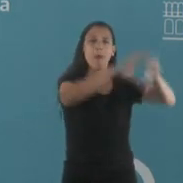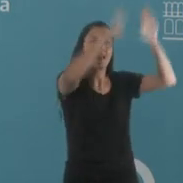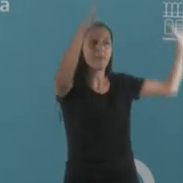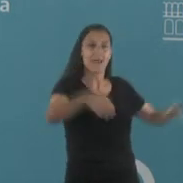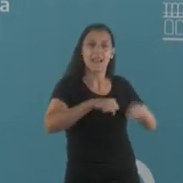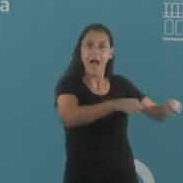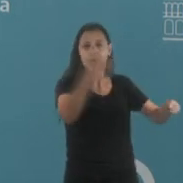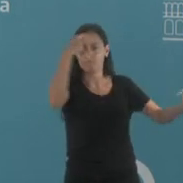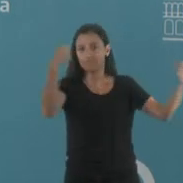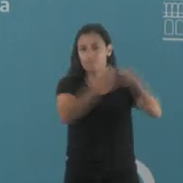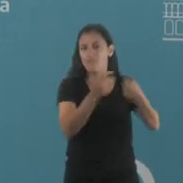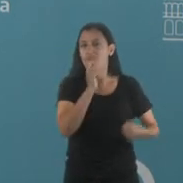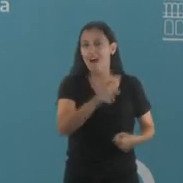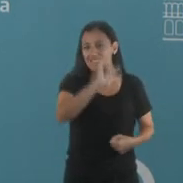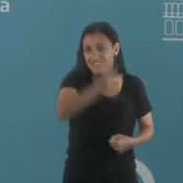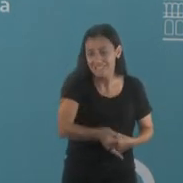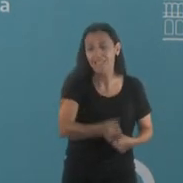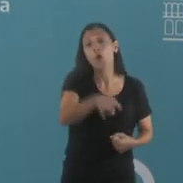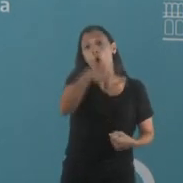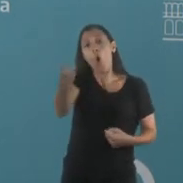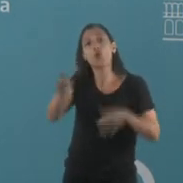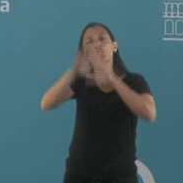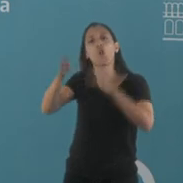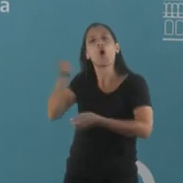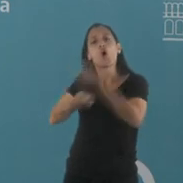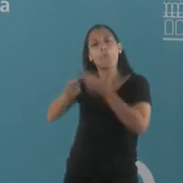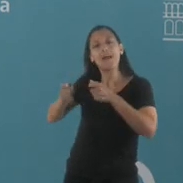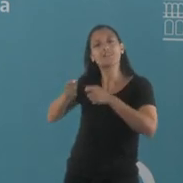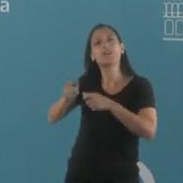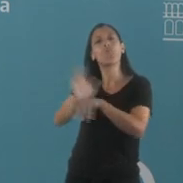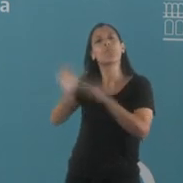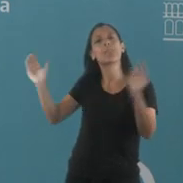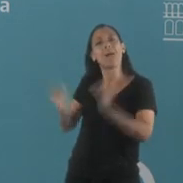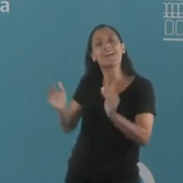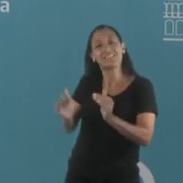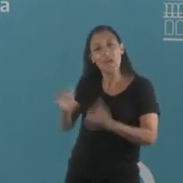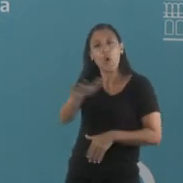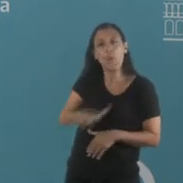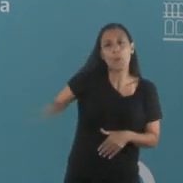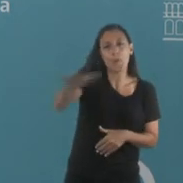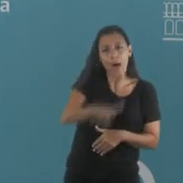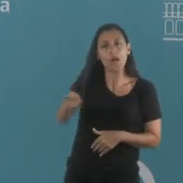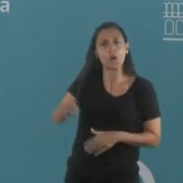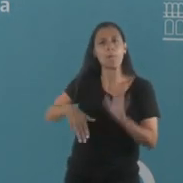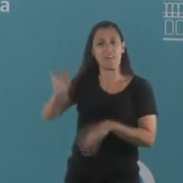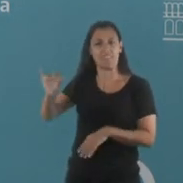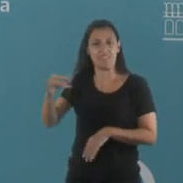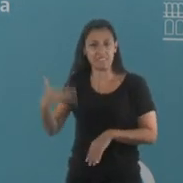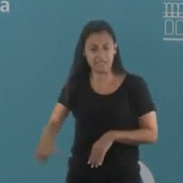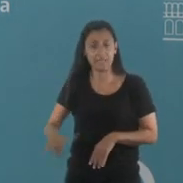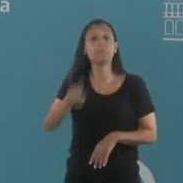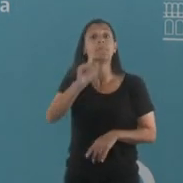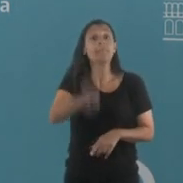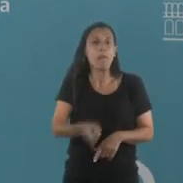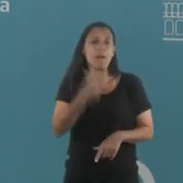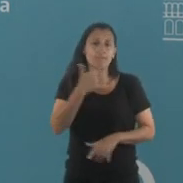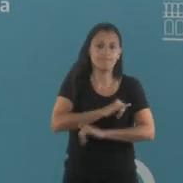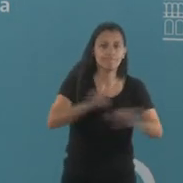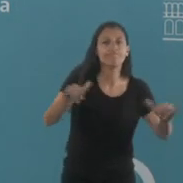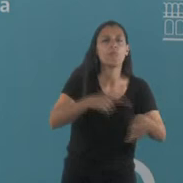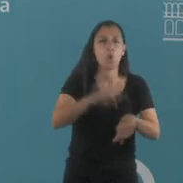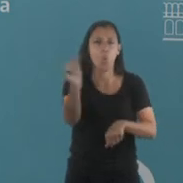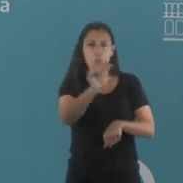tienen sus cámaras, que tienen sus representantes, que con los comercios de cercanía. Y también ahí, ya que estamos, permítame utilizar este minuto para hacer